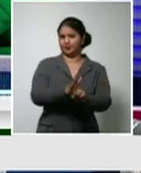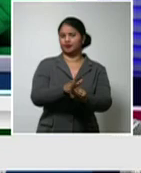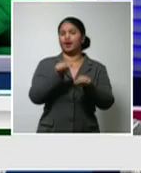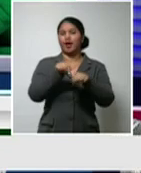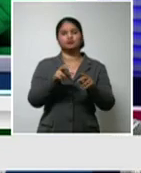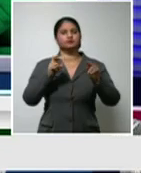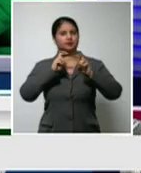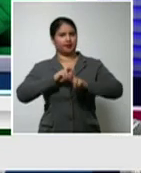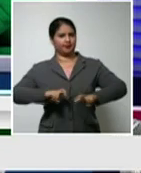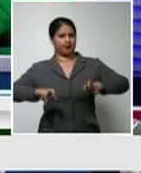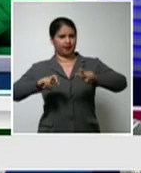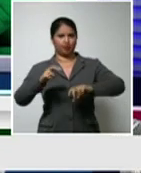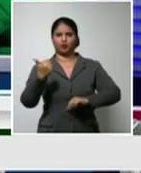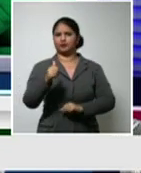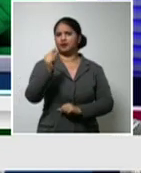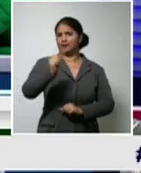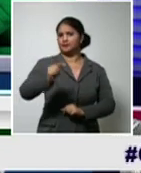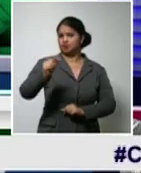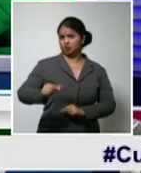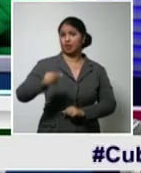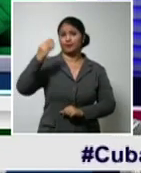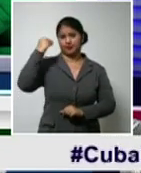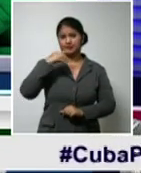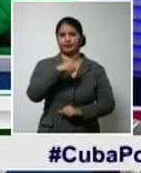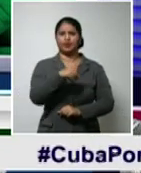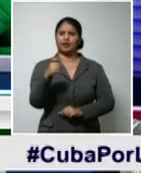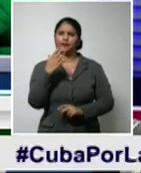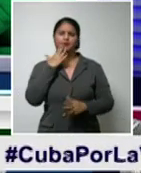control lo más precisa posible.